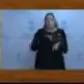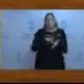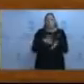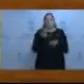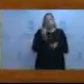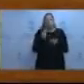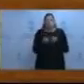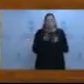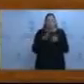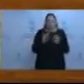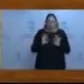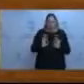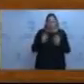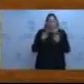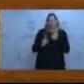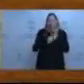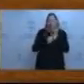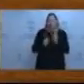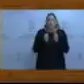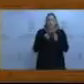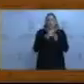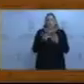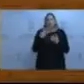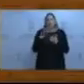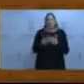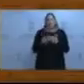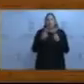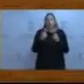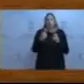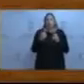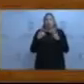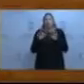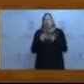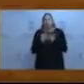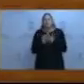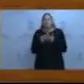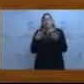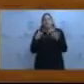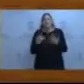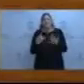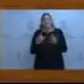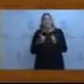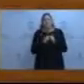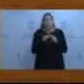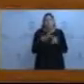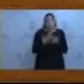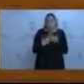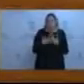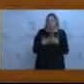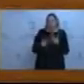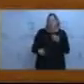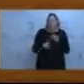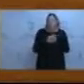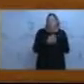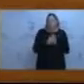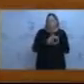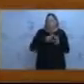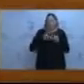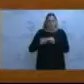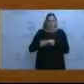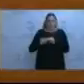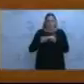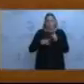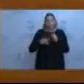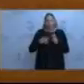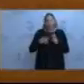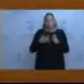regulación de este tipo con el decreto 24/2006 de 23 de marzo, pero de la misma manera que este decreto fue apropiado y conveniente en